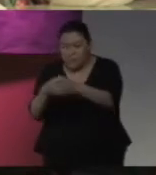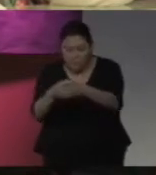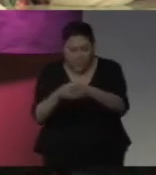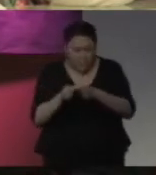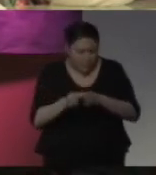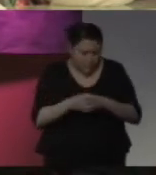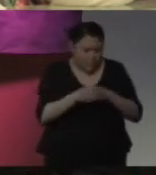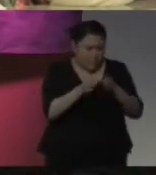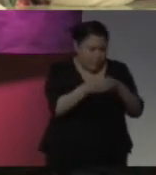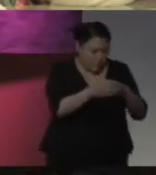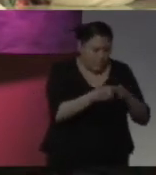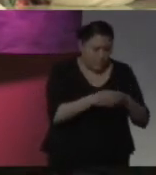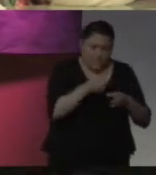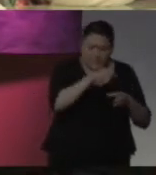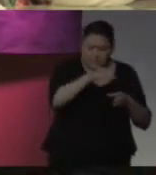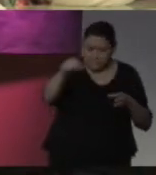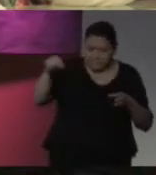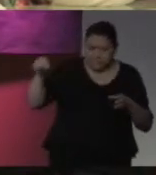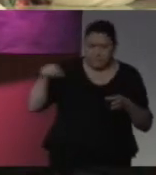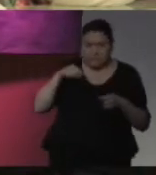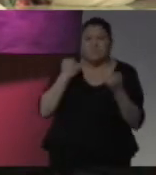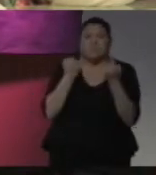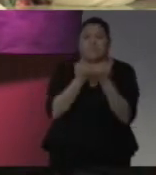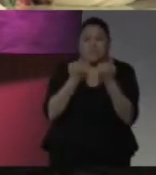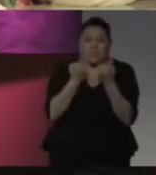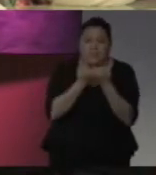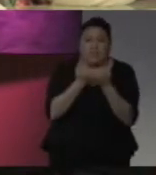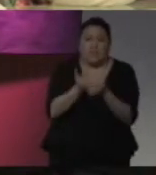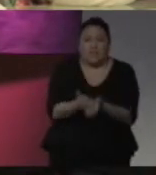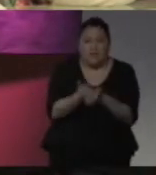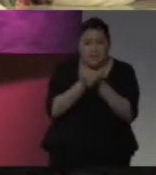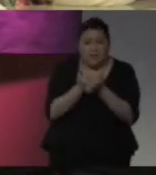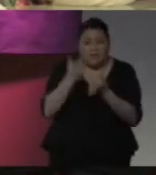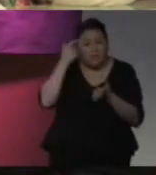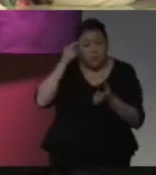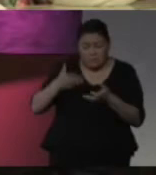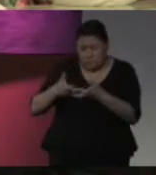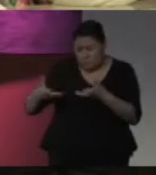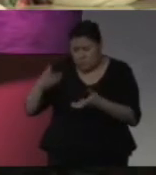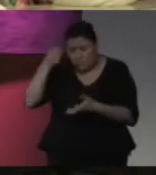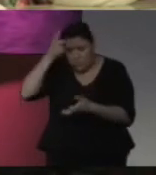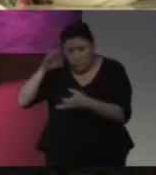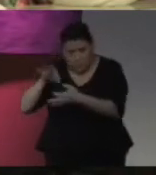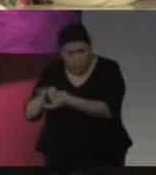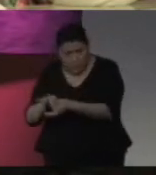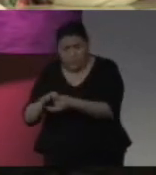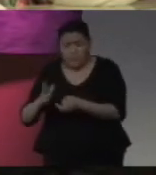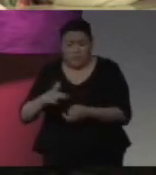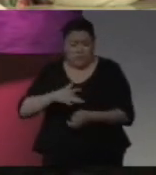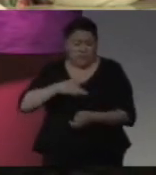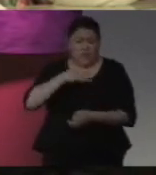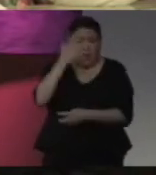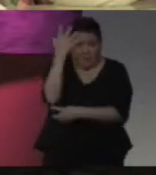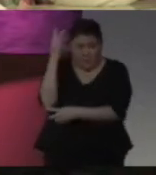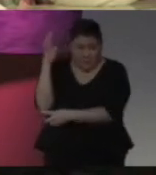también la pertenencia al medio, a la tierra, al agua, al